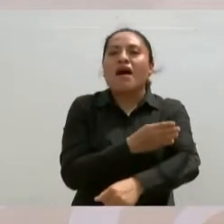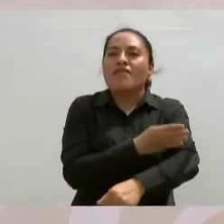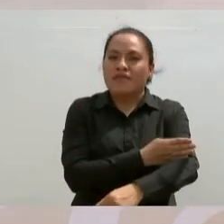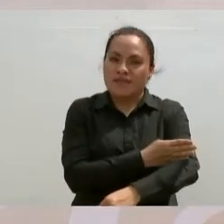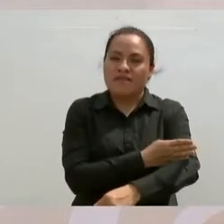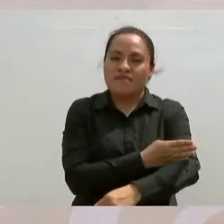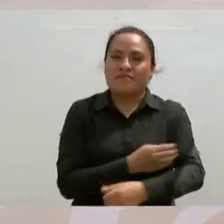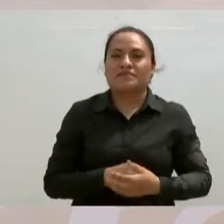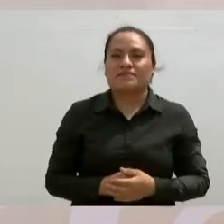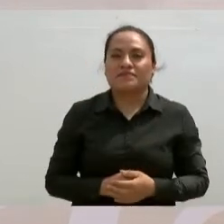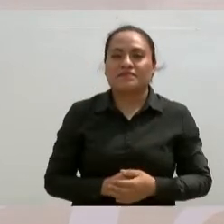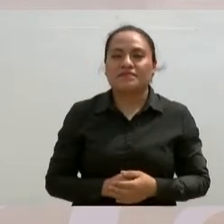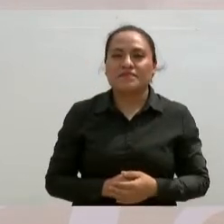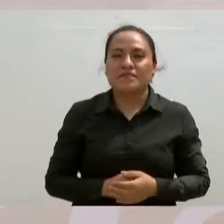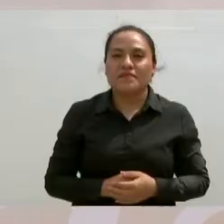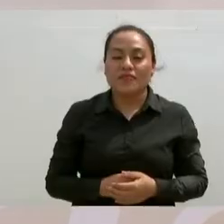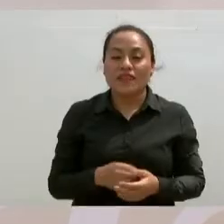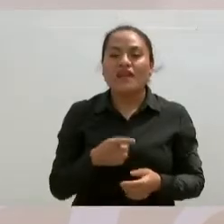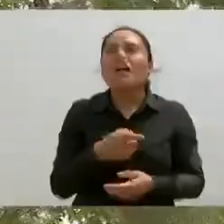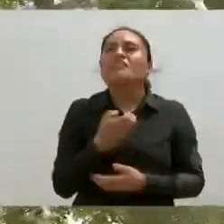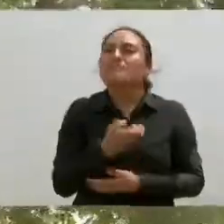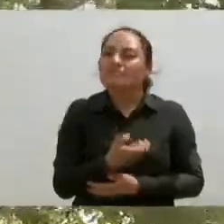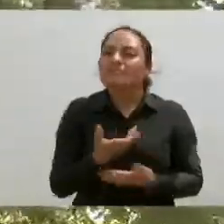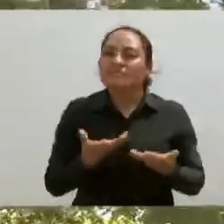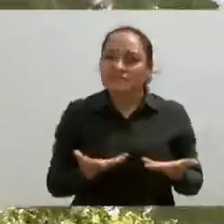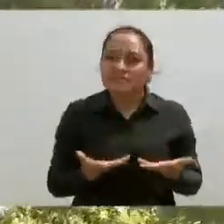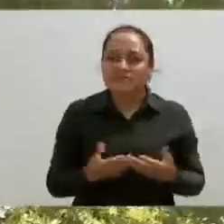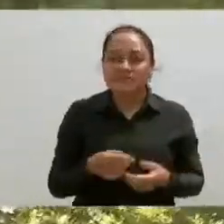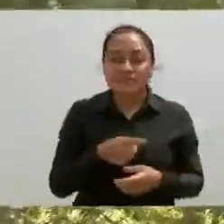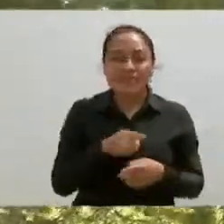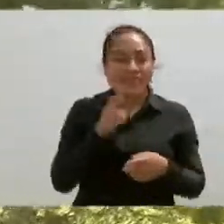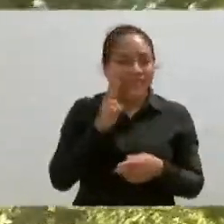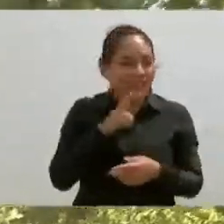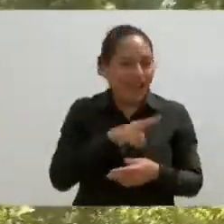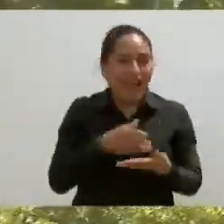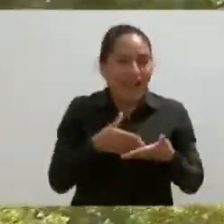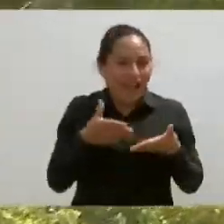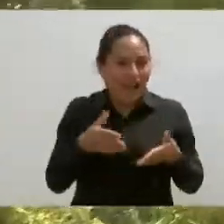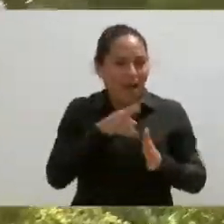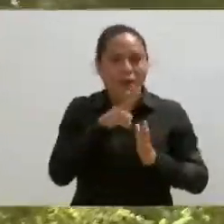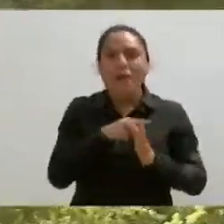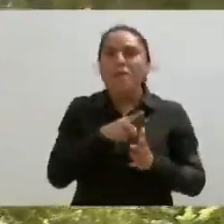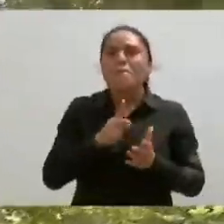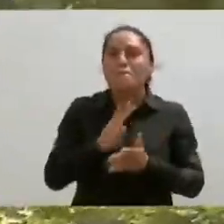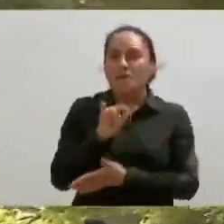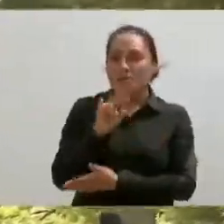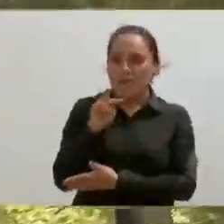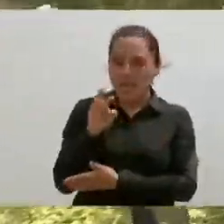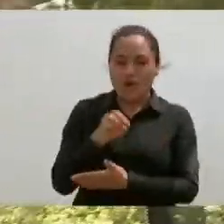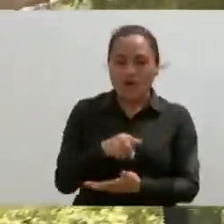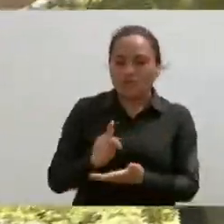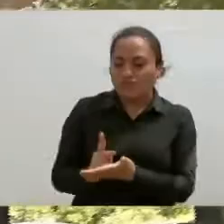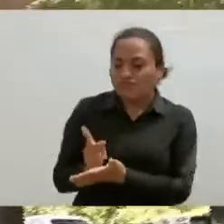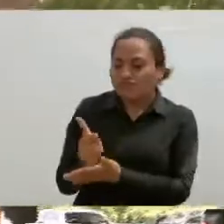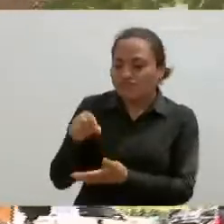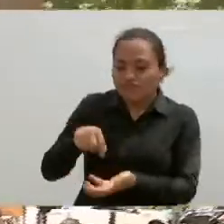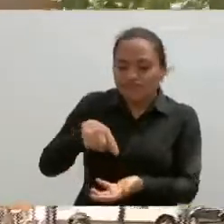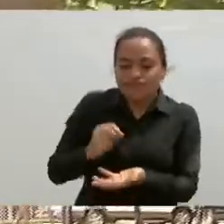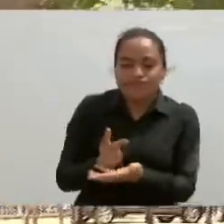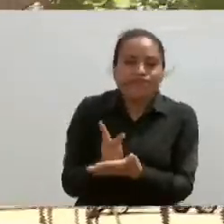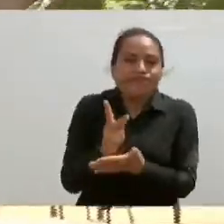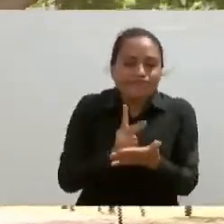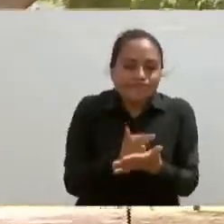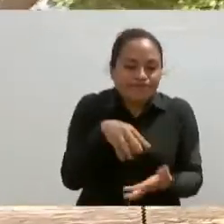maderables, lo que vimos ahora en el vivero. Bueno,